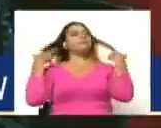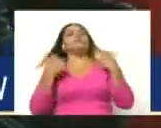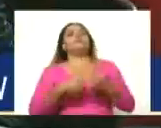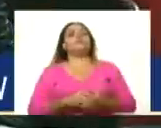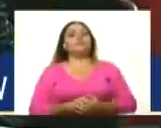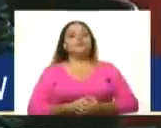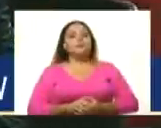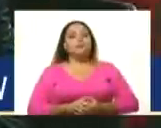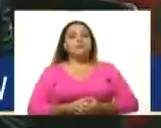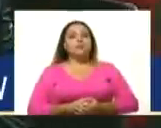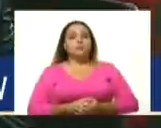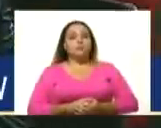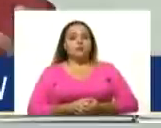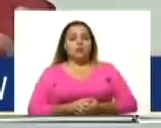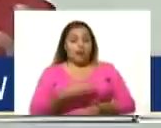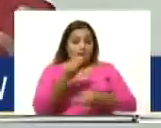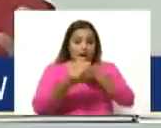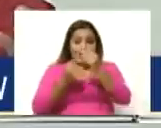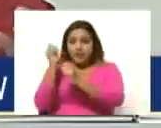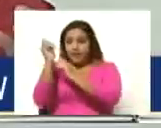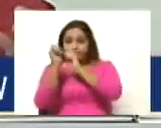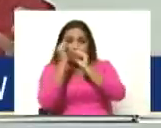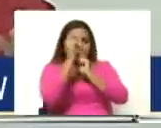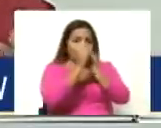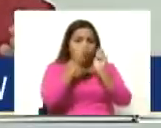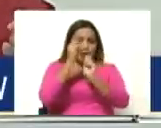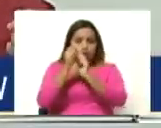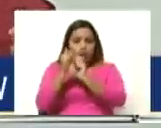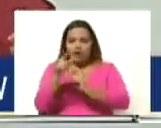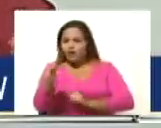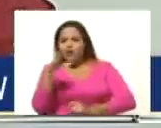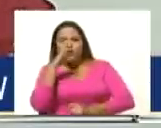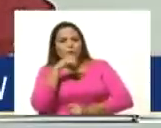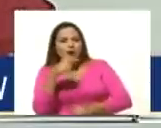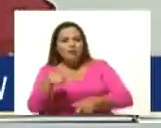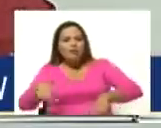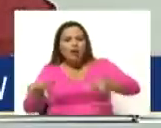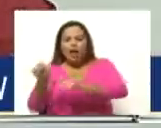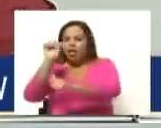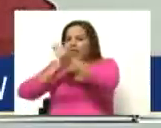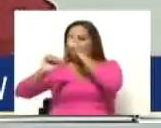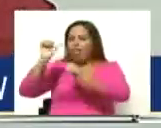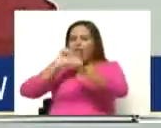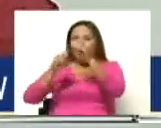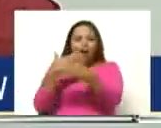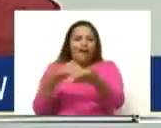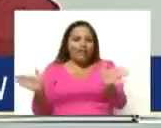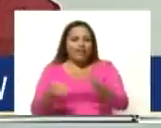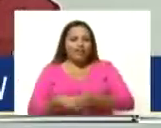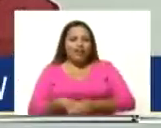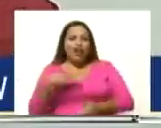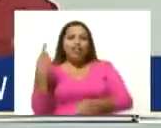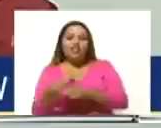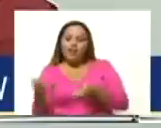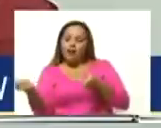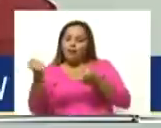A hacer video. Lo único es que ahí no hay licorerías abiertas. Tiene que llevarse sus